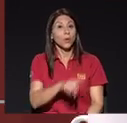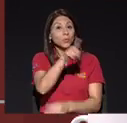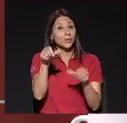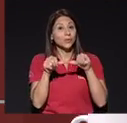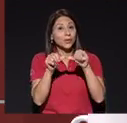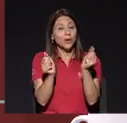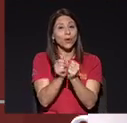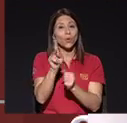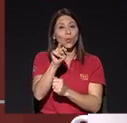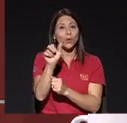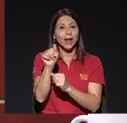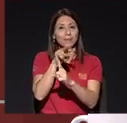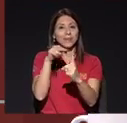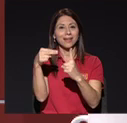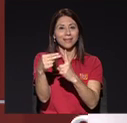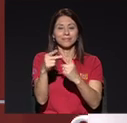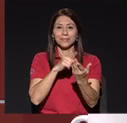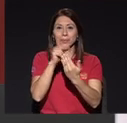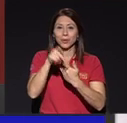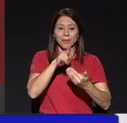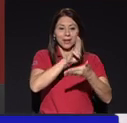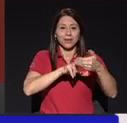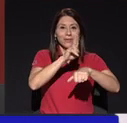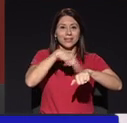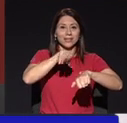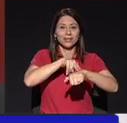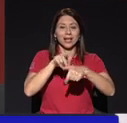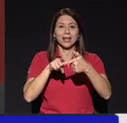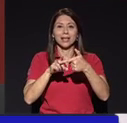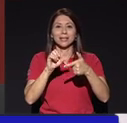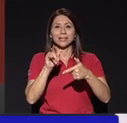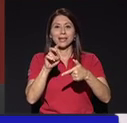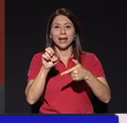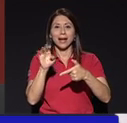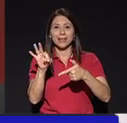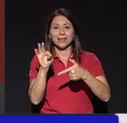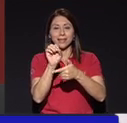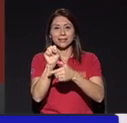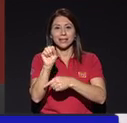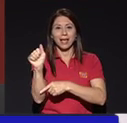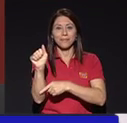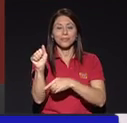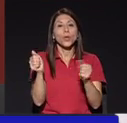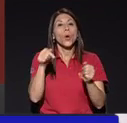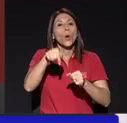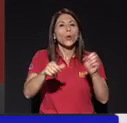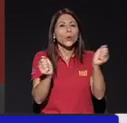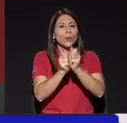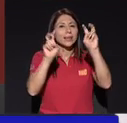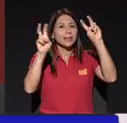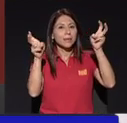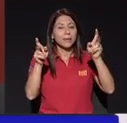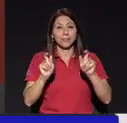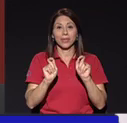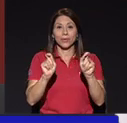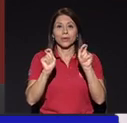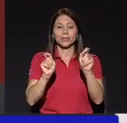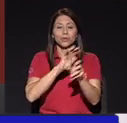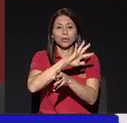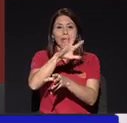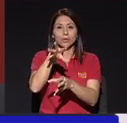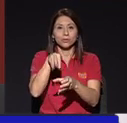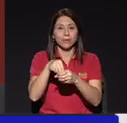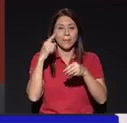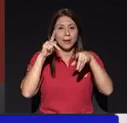Regresa usted a Una Mirada, el programa de la Universidad Nacional y el CINAC S.A., hoy con el tema de educación inclusiva para personas